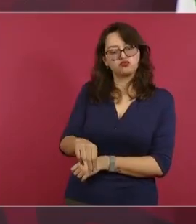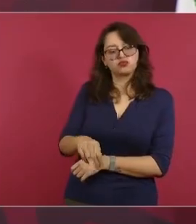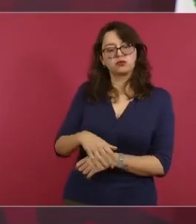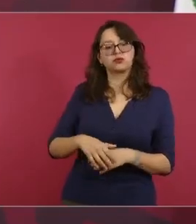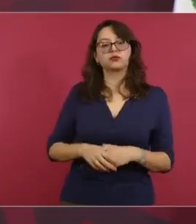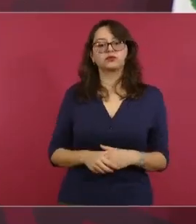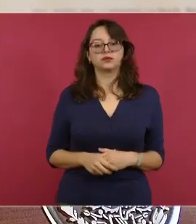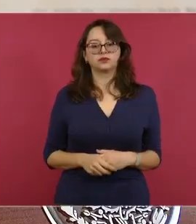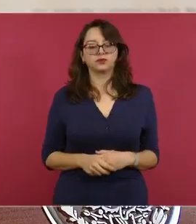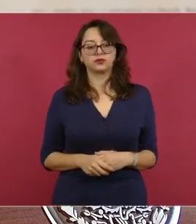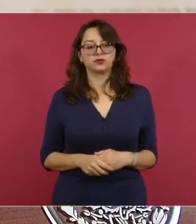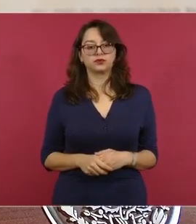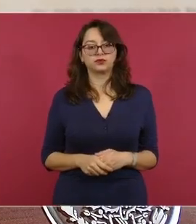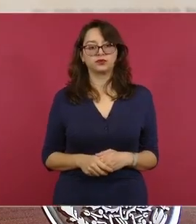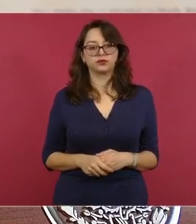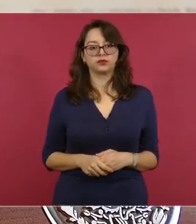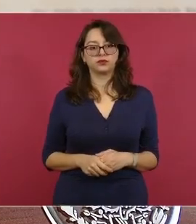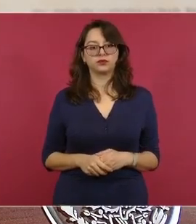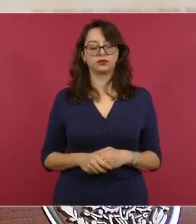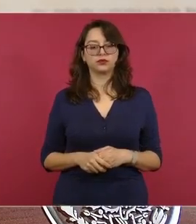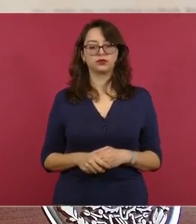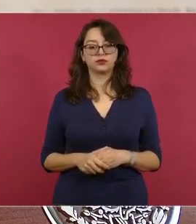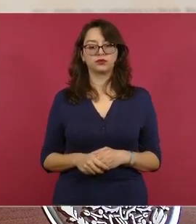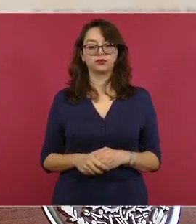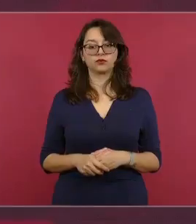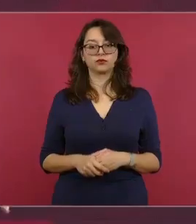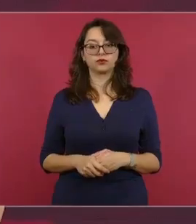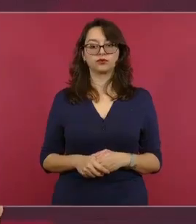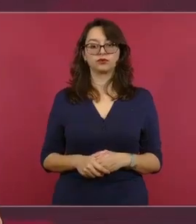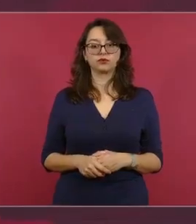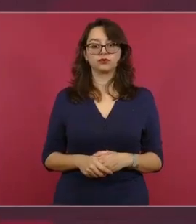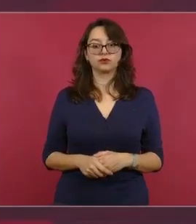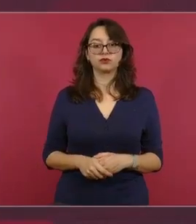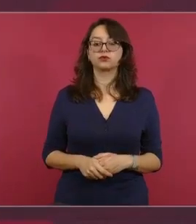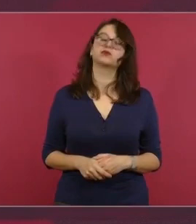en contra. Les digo quiénes fueron los de